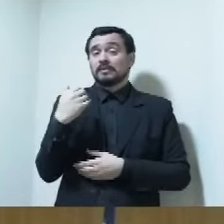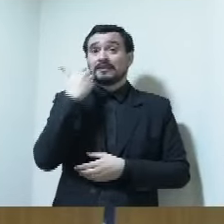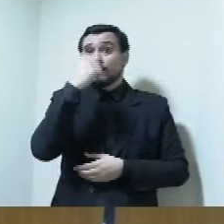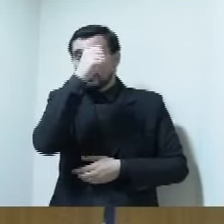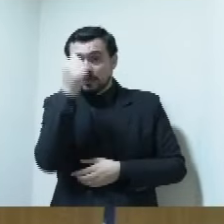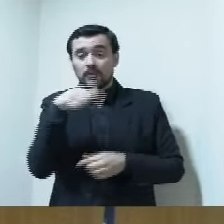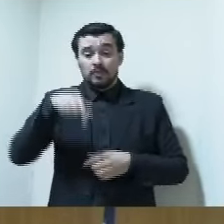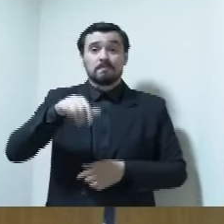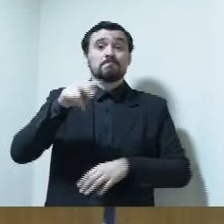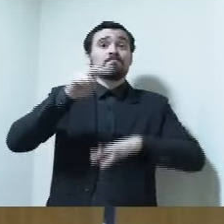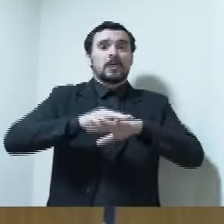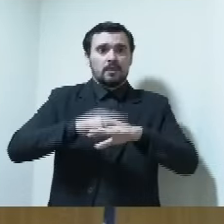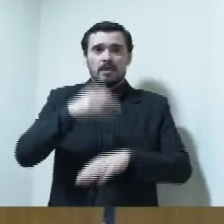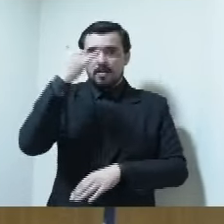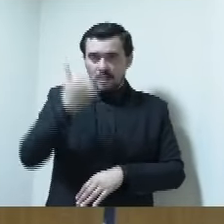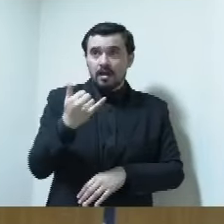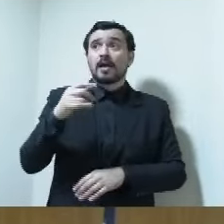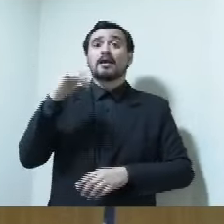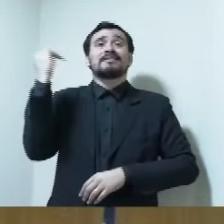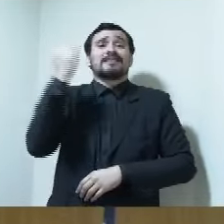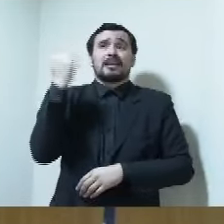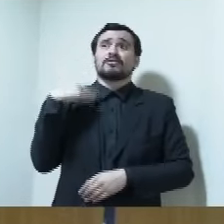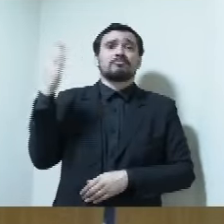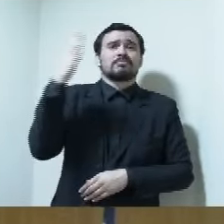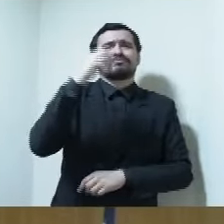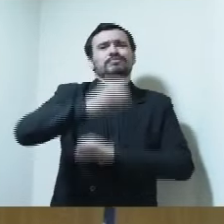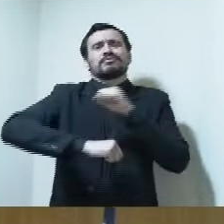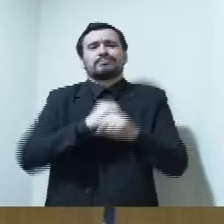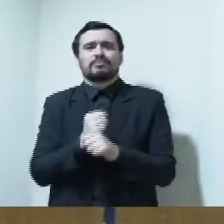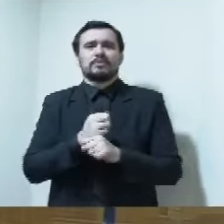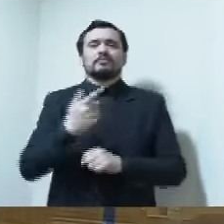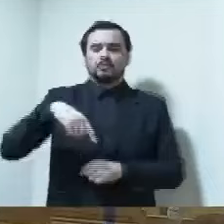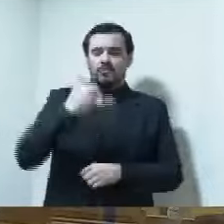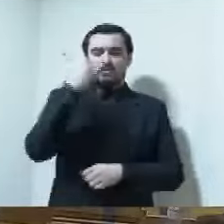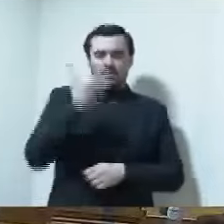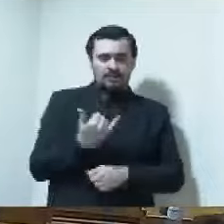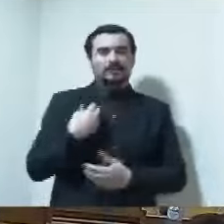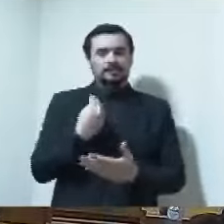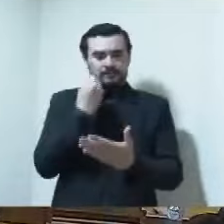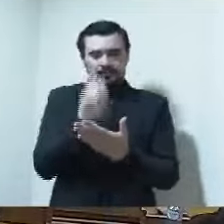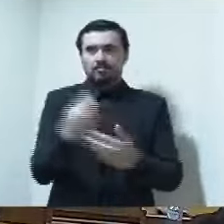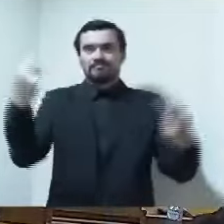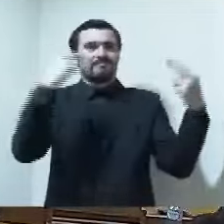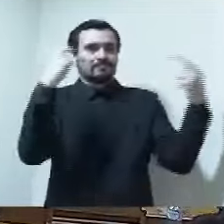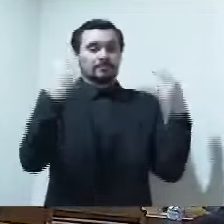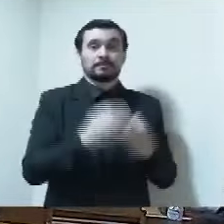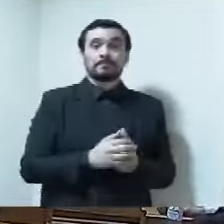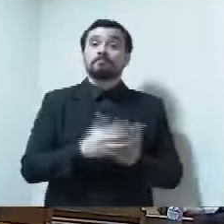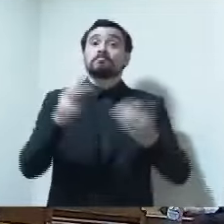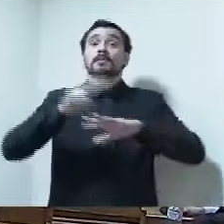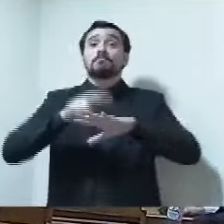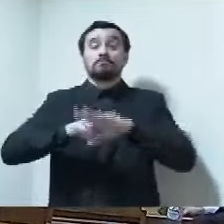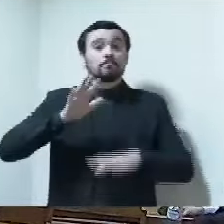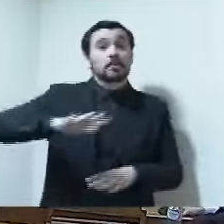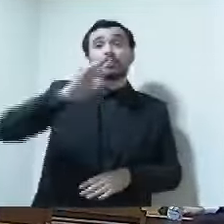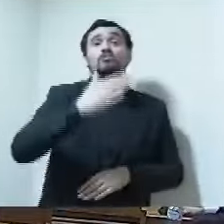país es un protagonista en la esfera internacional después de muchos años. Estamos en el mapa. Queridos compatriotas, mi